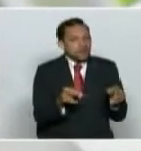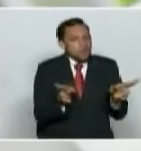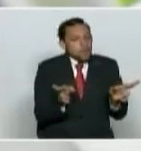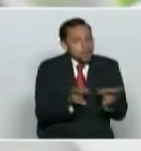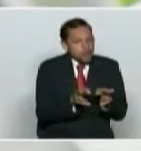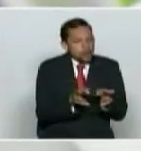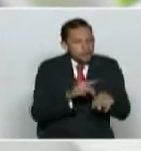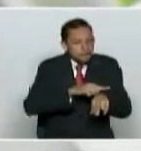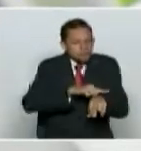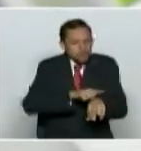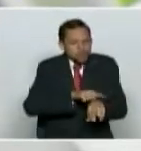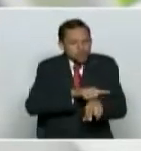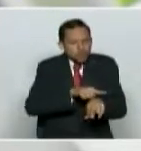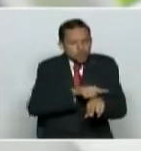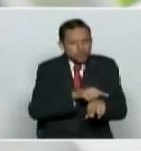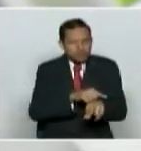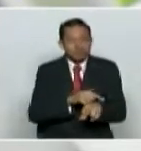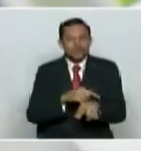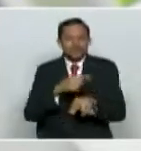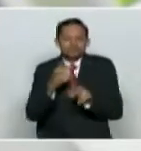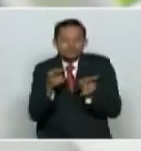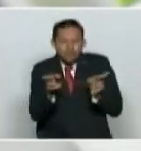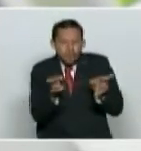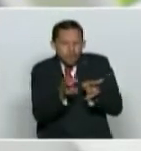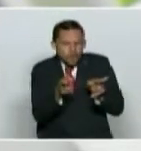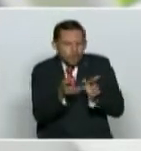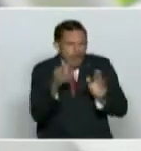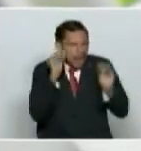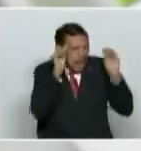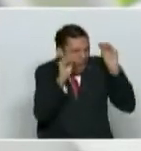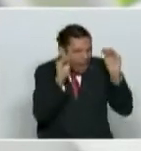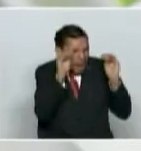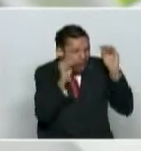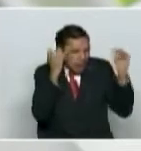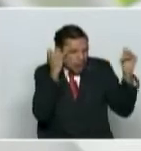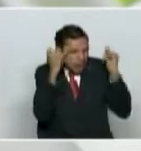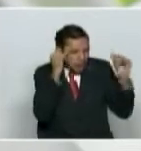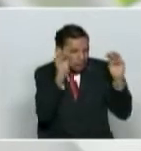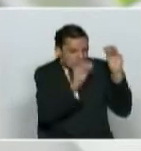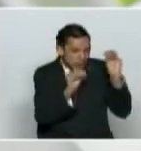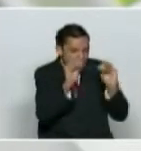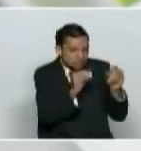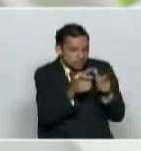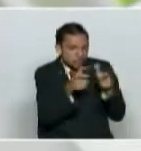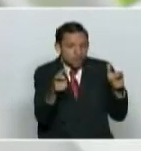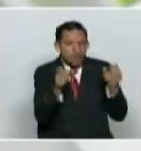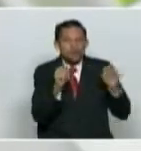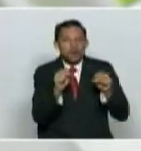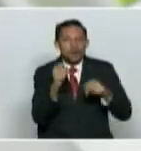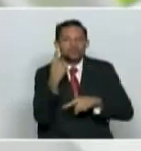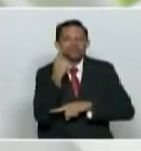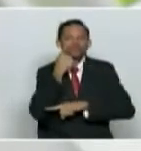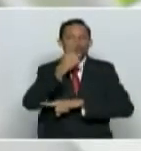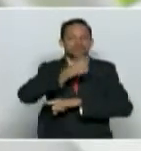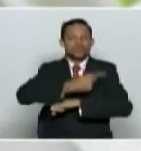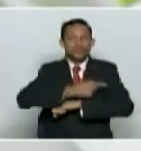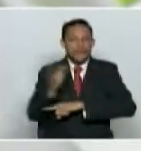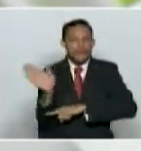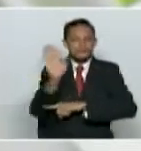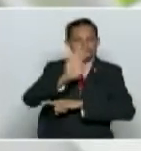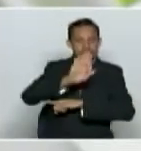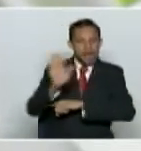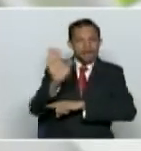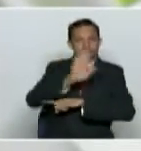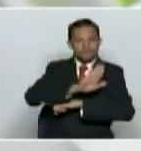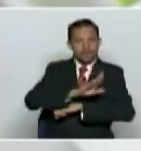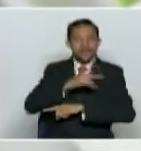microprograma y un programa es que un microprograma está diseñado estratégicamente para que pueda tener una alta rotación dentro de la programación